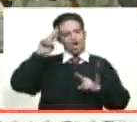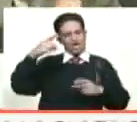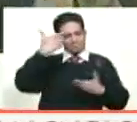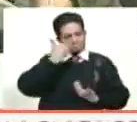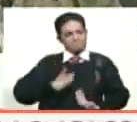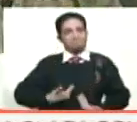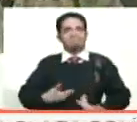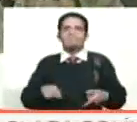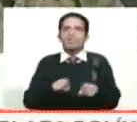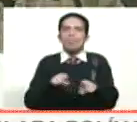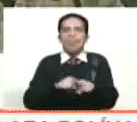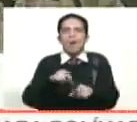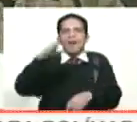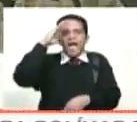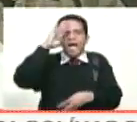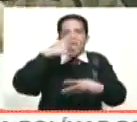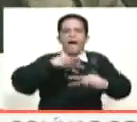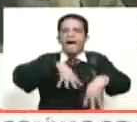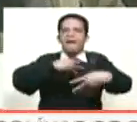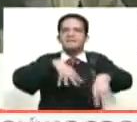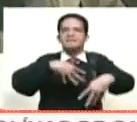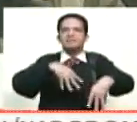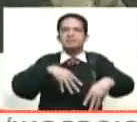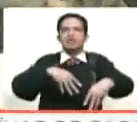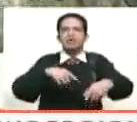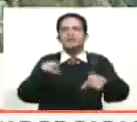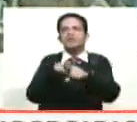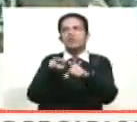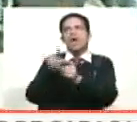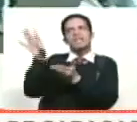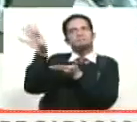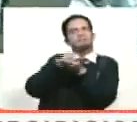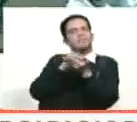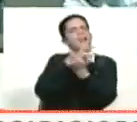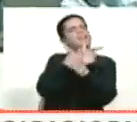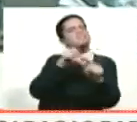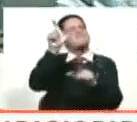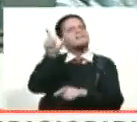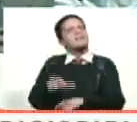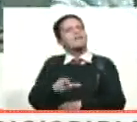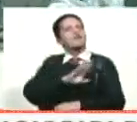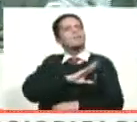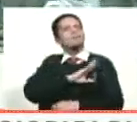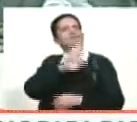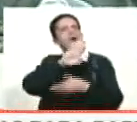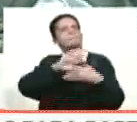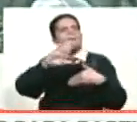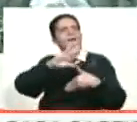del ejército de los libertadores de América.